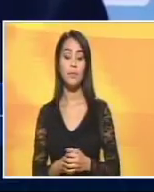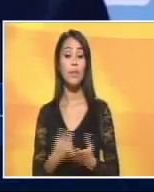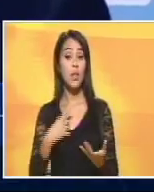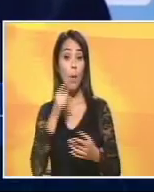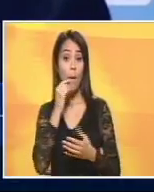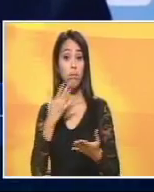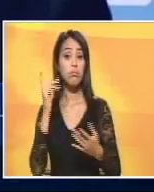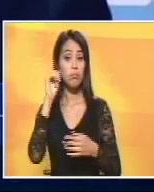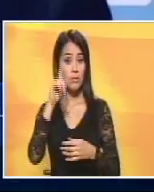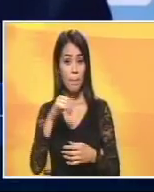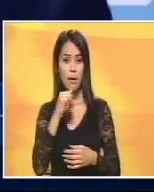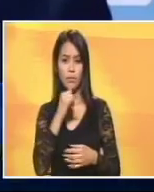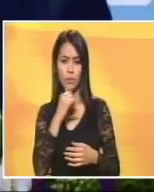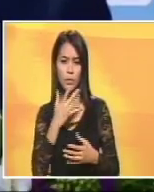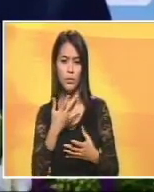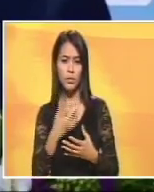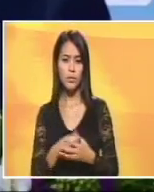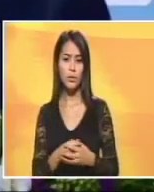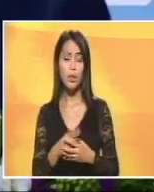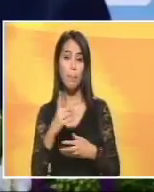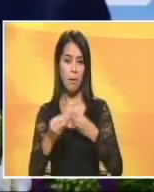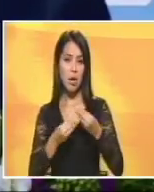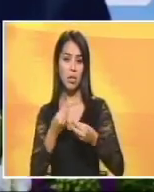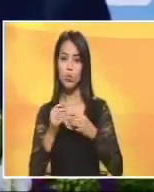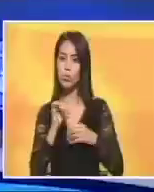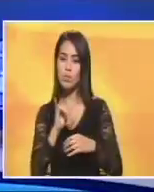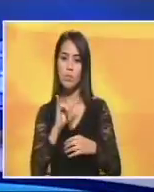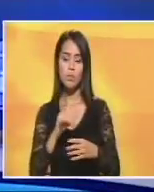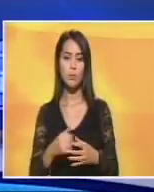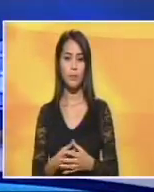Netanyahu, también replicará estas acciones.